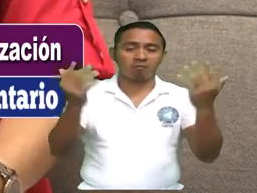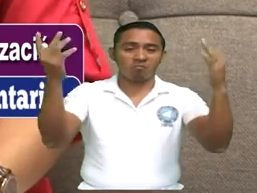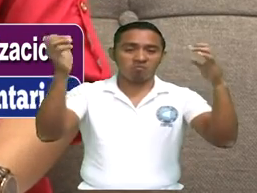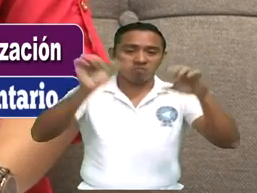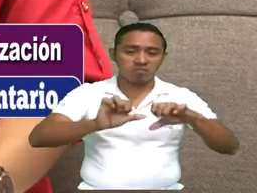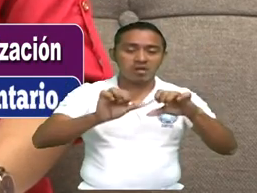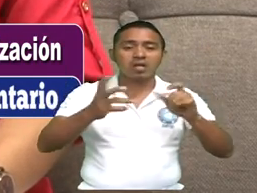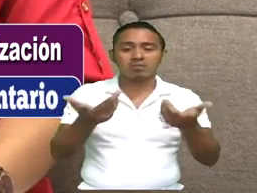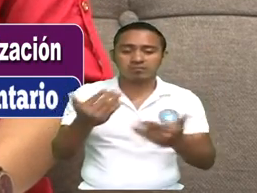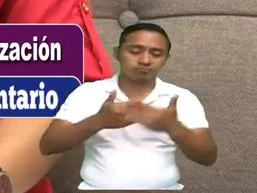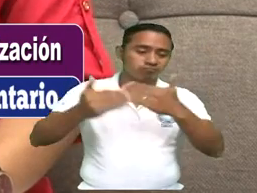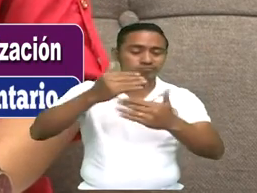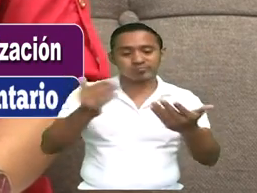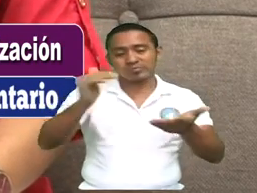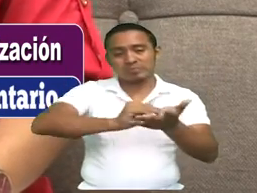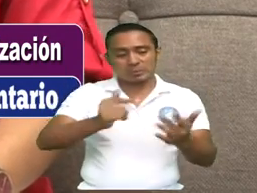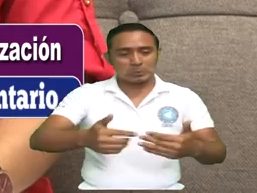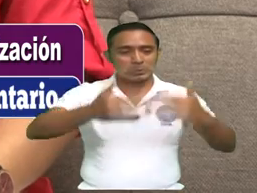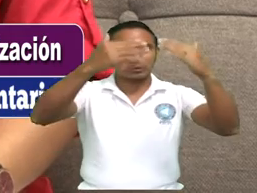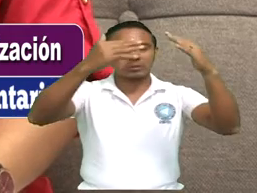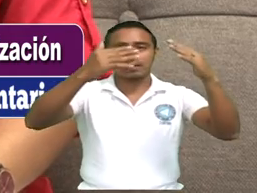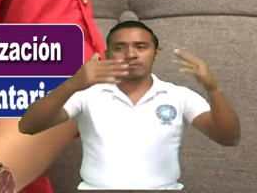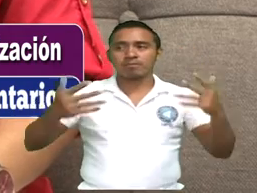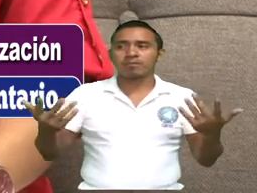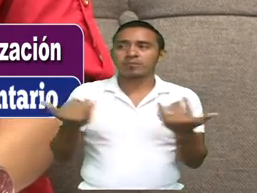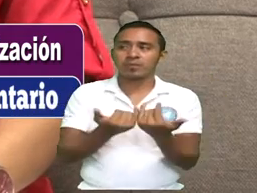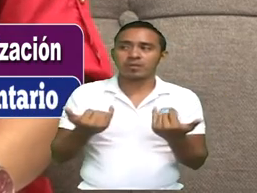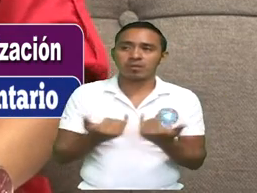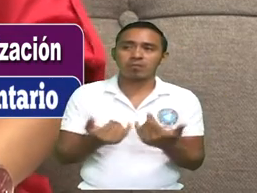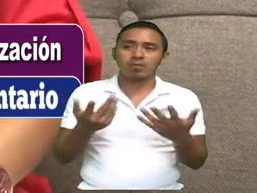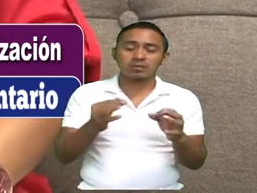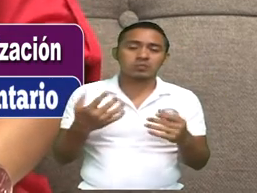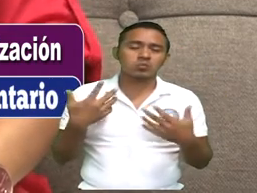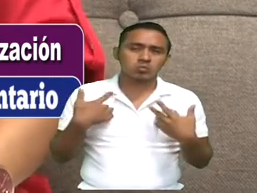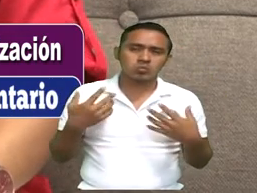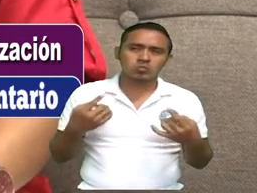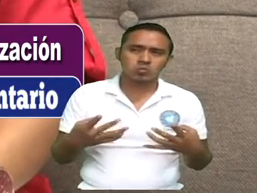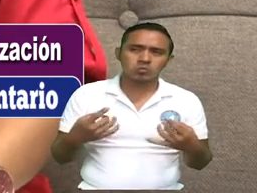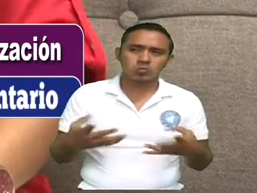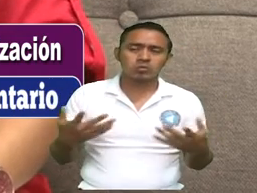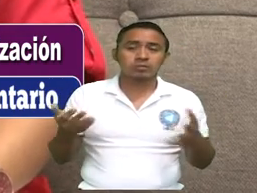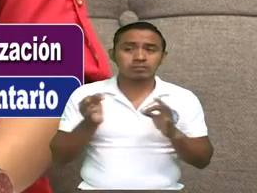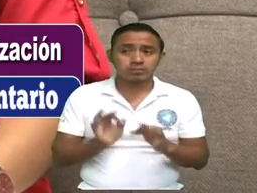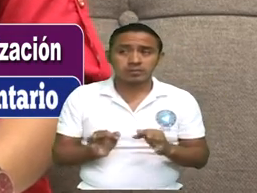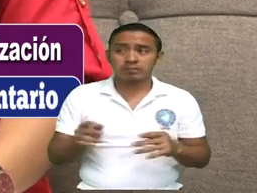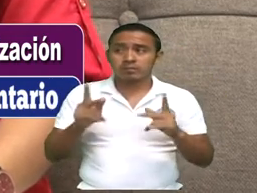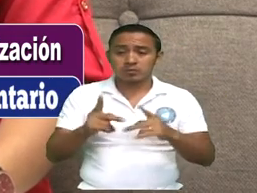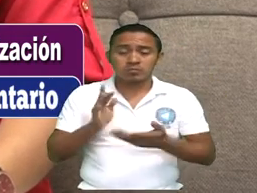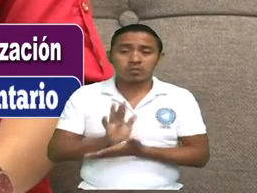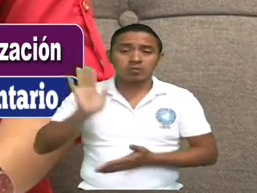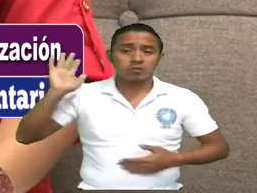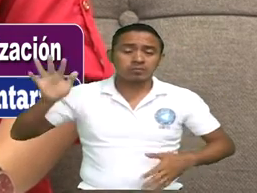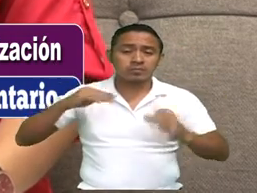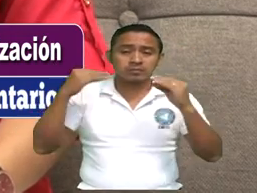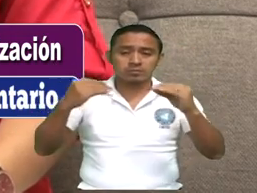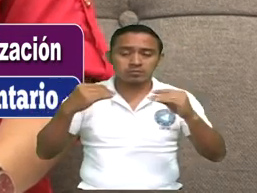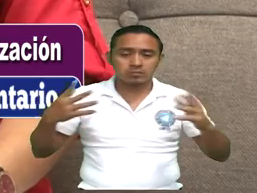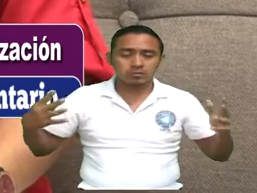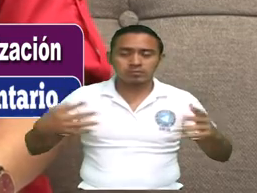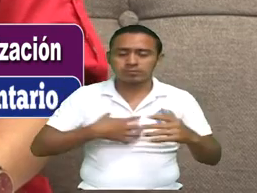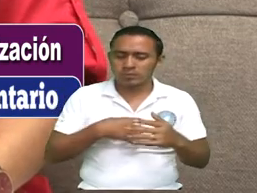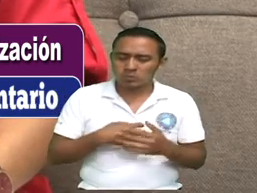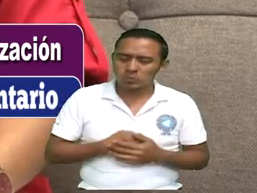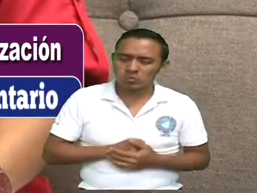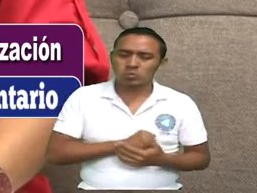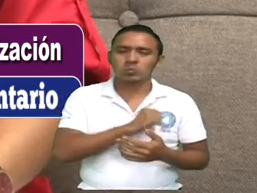necesitaban su reconstrucción. Pues eso también es algo que nos duele a los que estamos comprometidos con la educación, nos duele